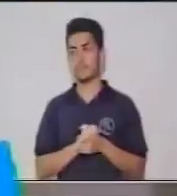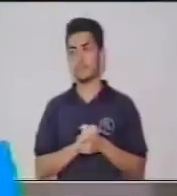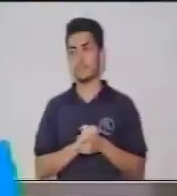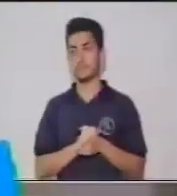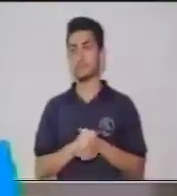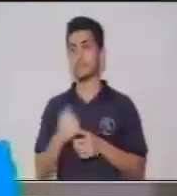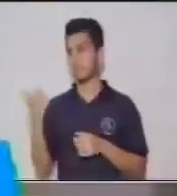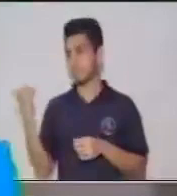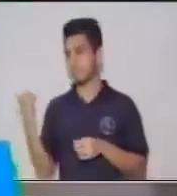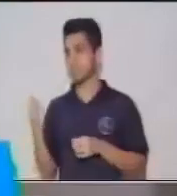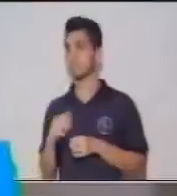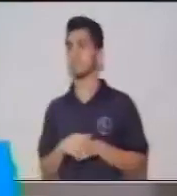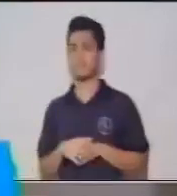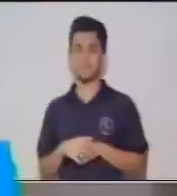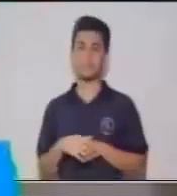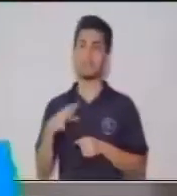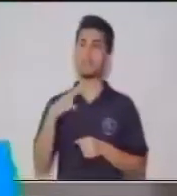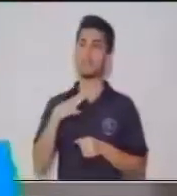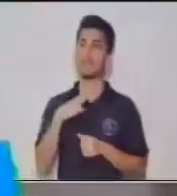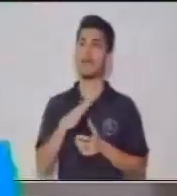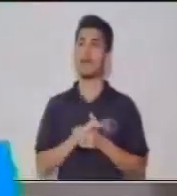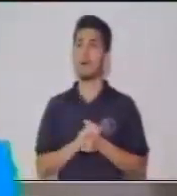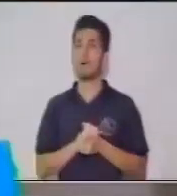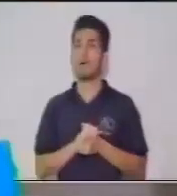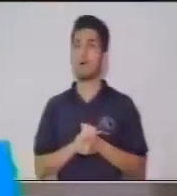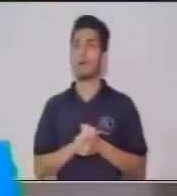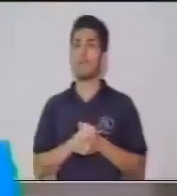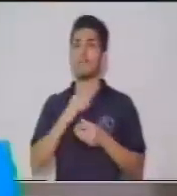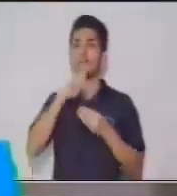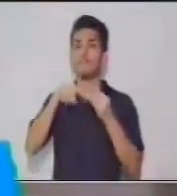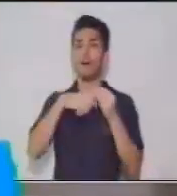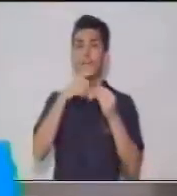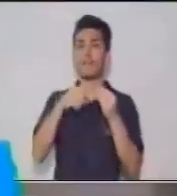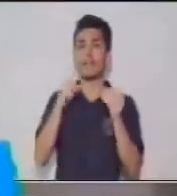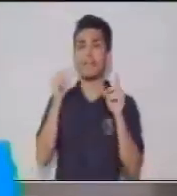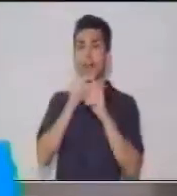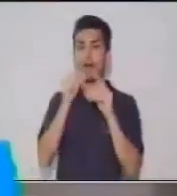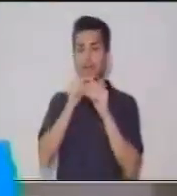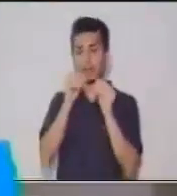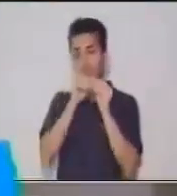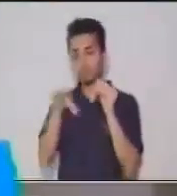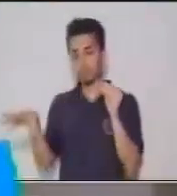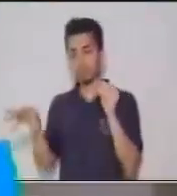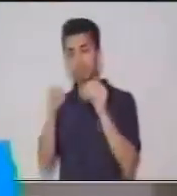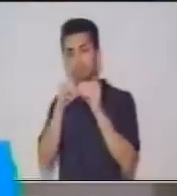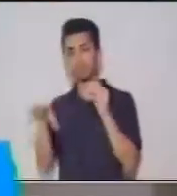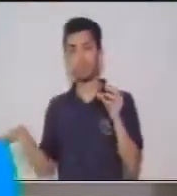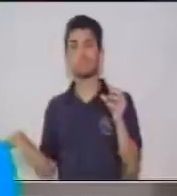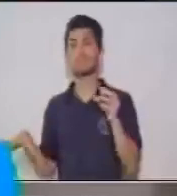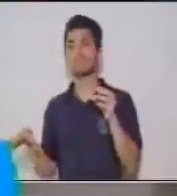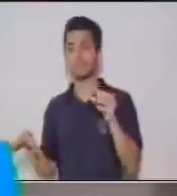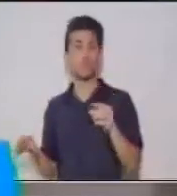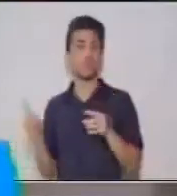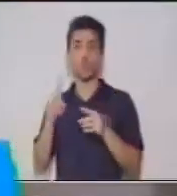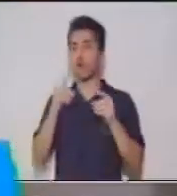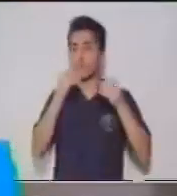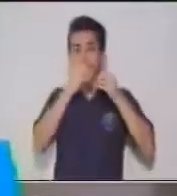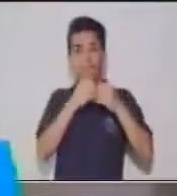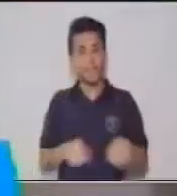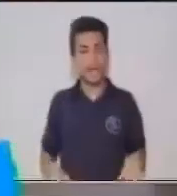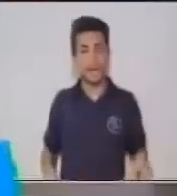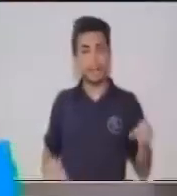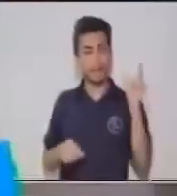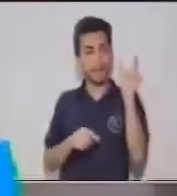Ahí creamos una familia de palabras. No se perdió el lexema o